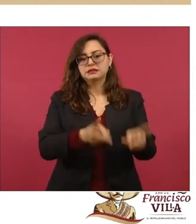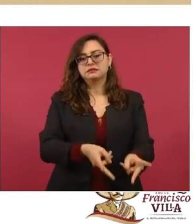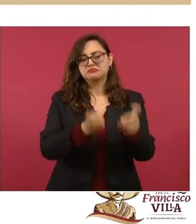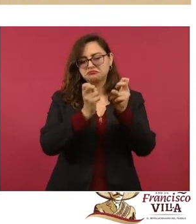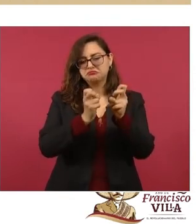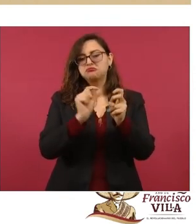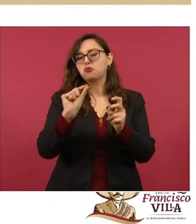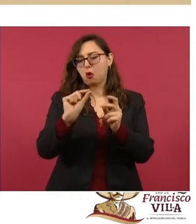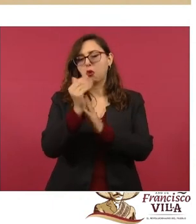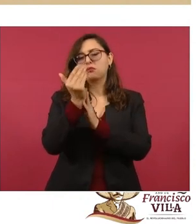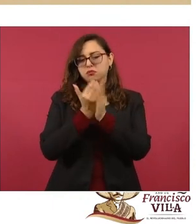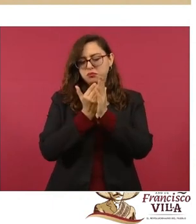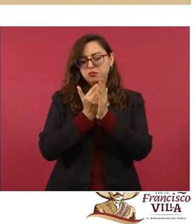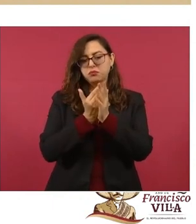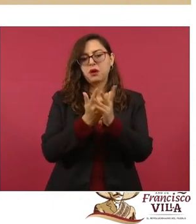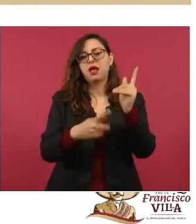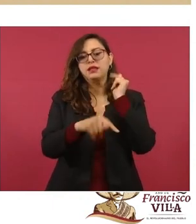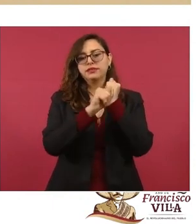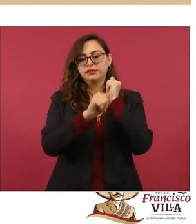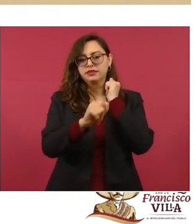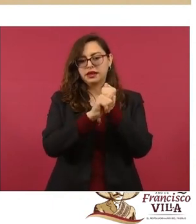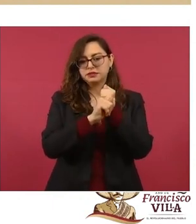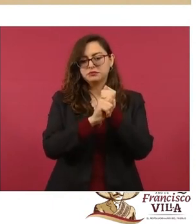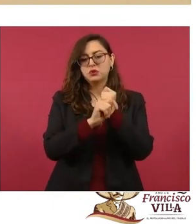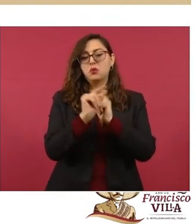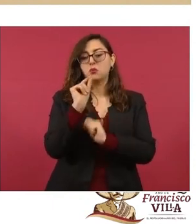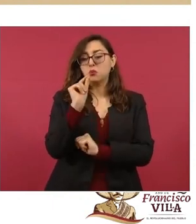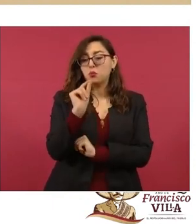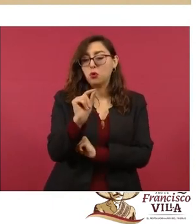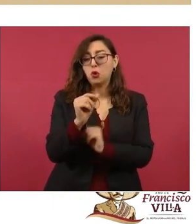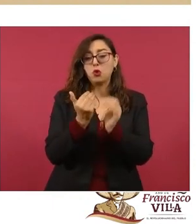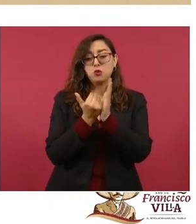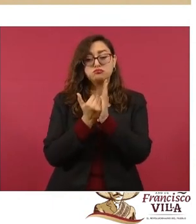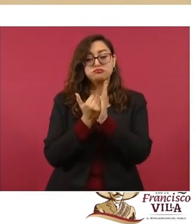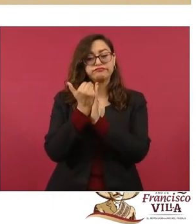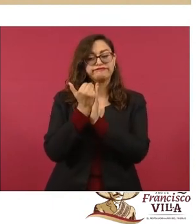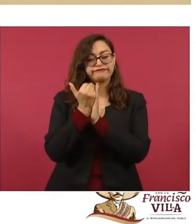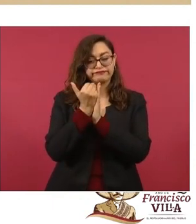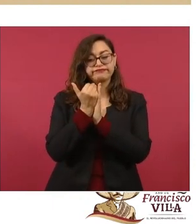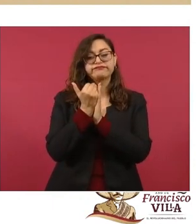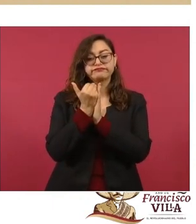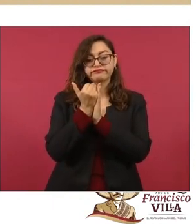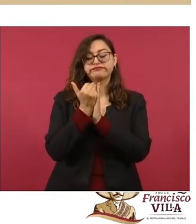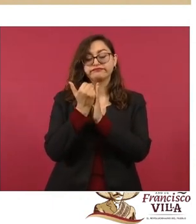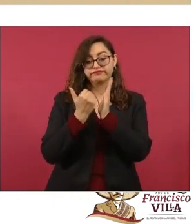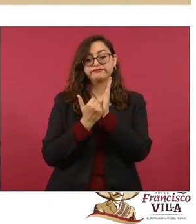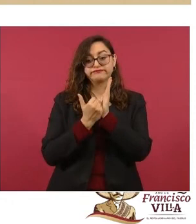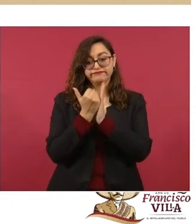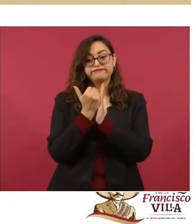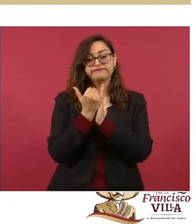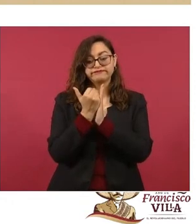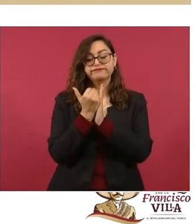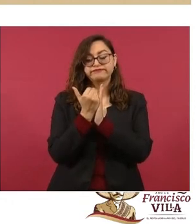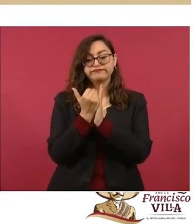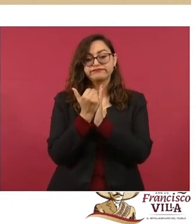baja. Robo a transportista, poquito, pero a la alza.